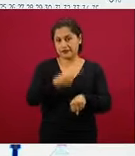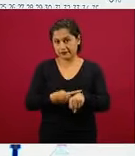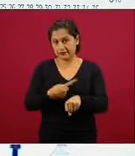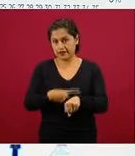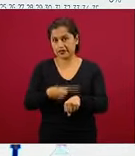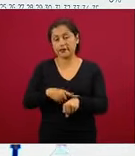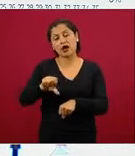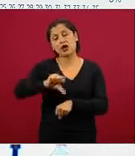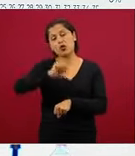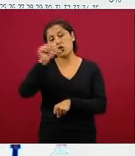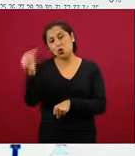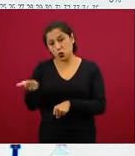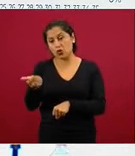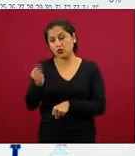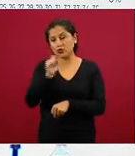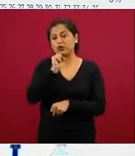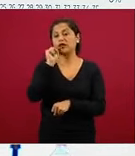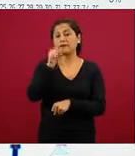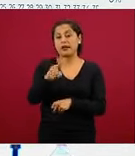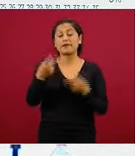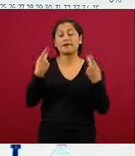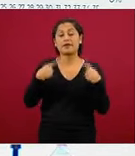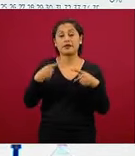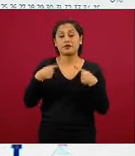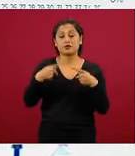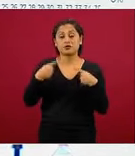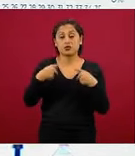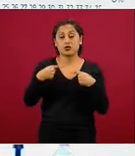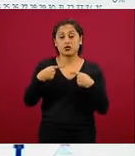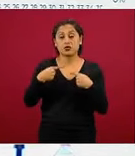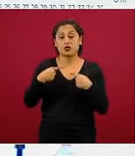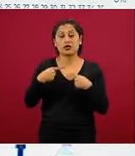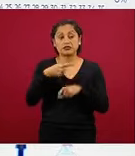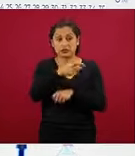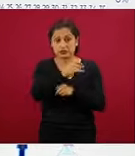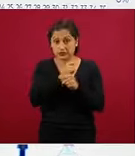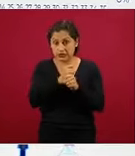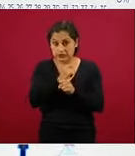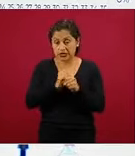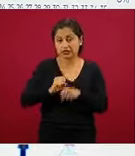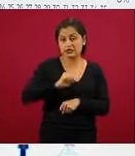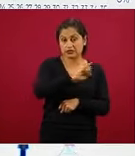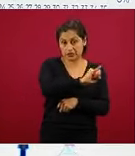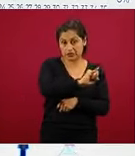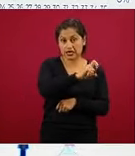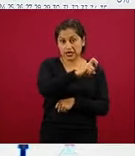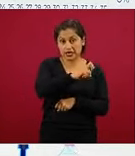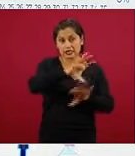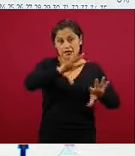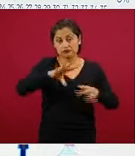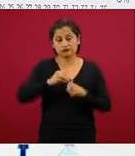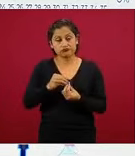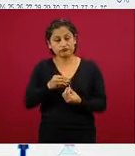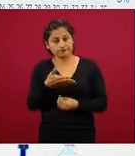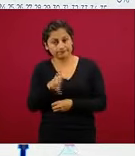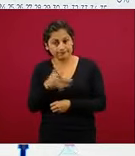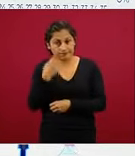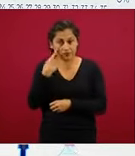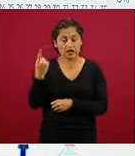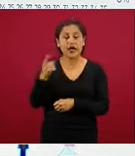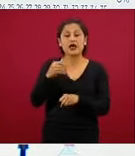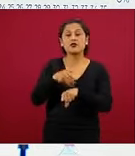ese porcentaje, esa proporción de personas en quienes se confirma y hacemos una estimación. Los números, desde